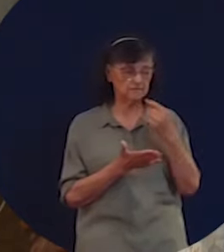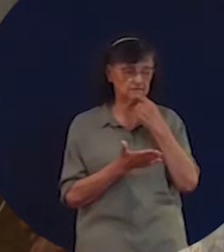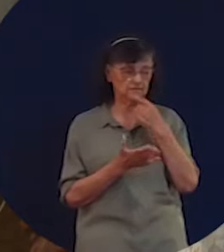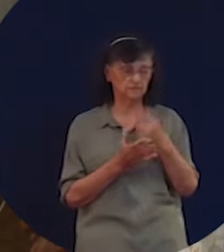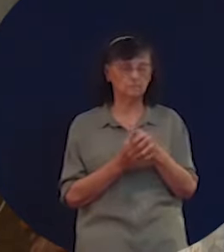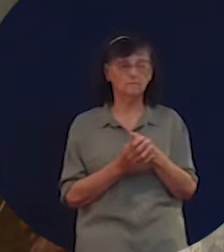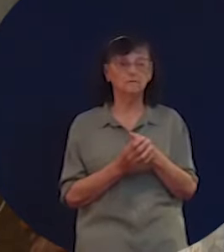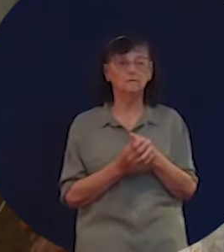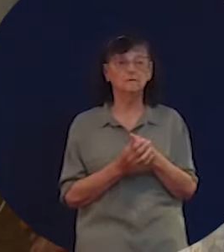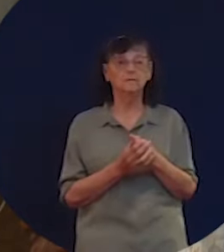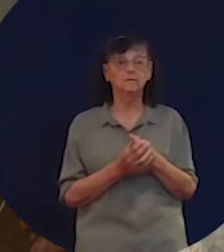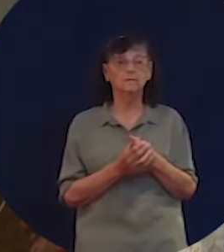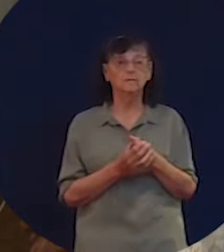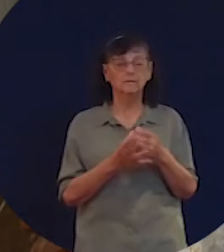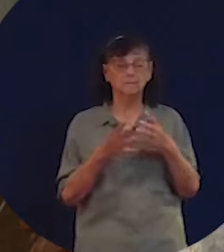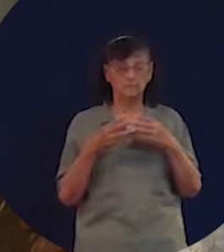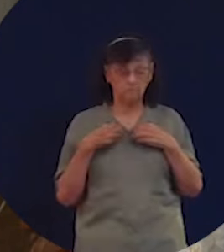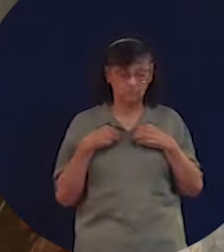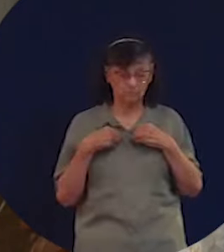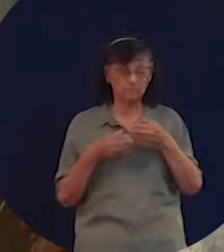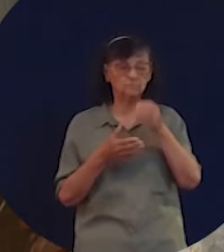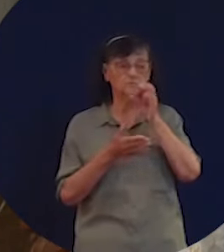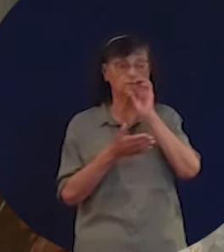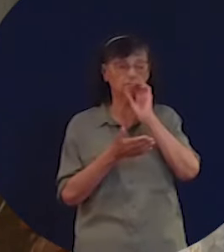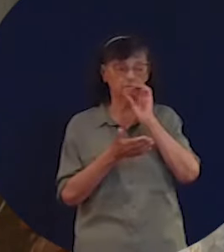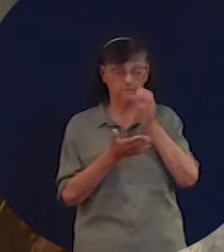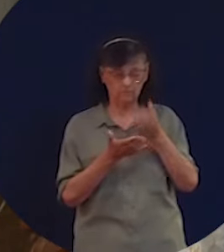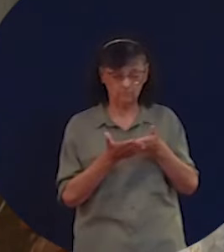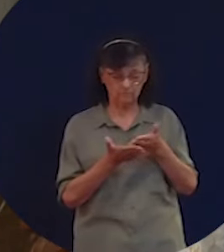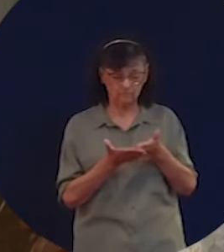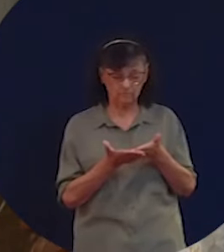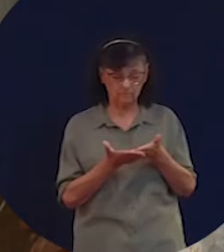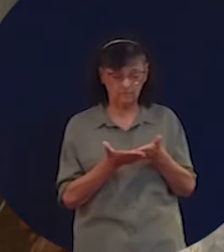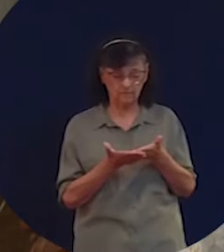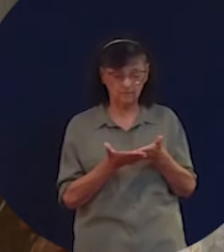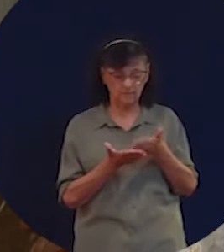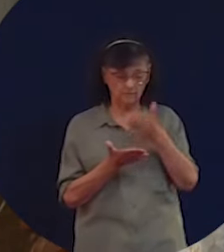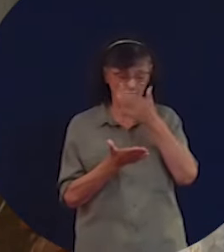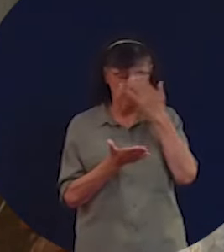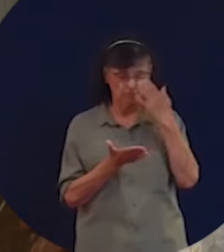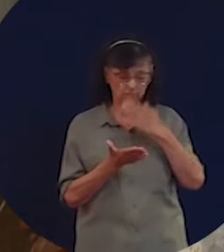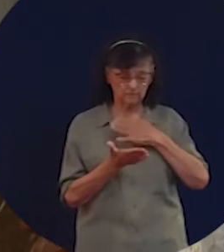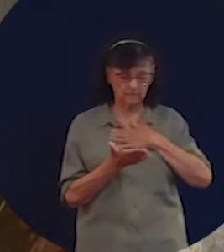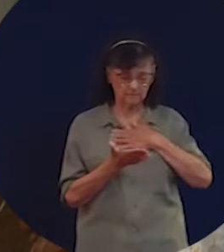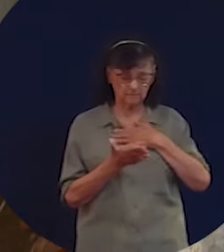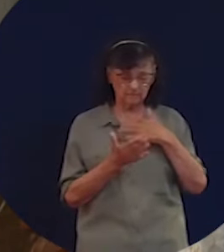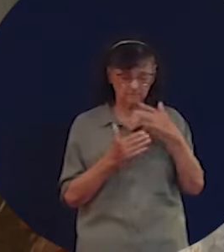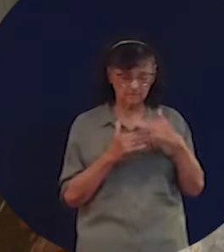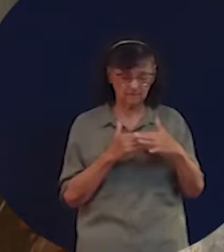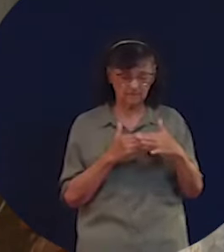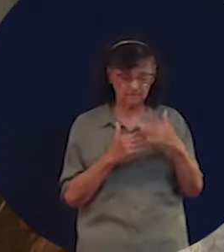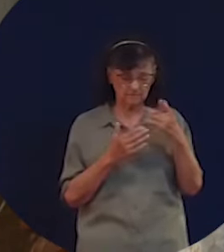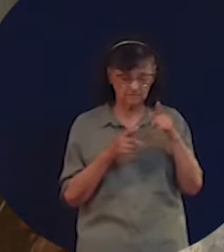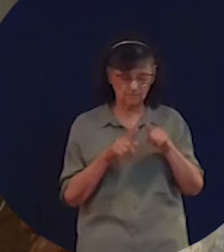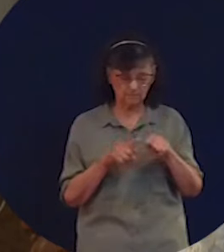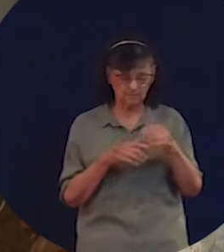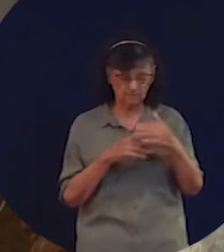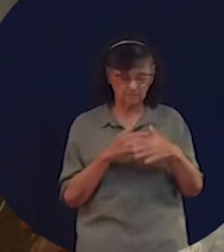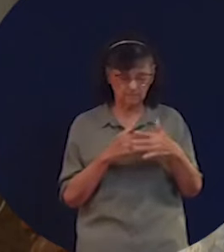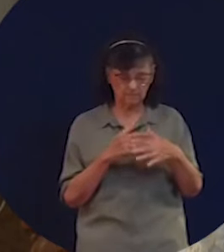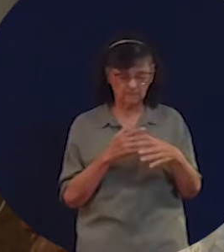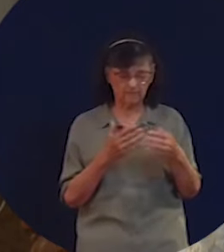discípulos diciendo: tomen y beban todos de él, porque este es el cáliz de mi